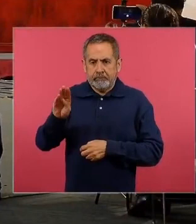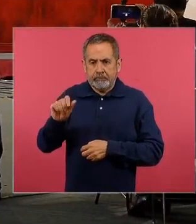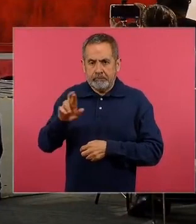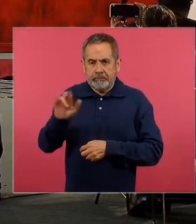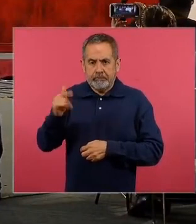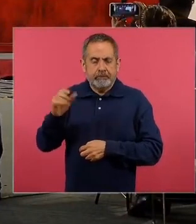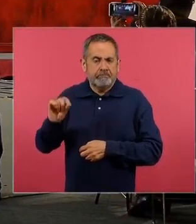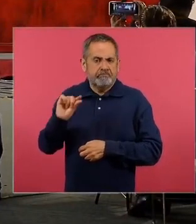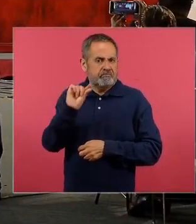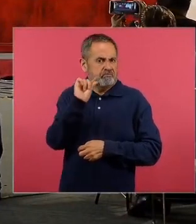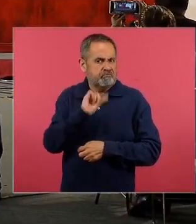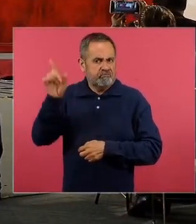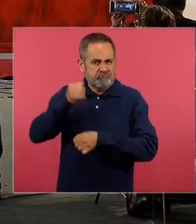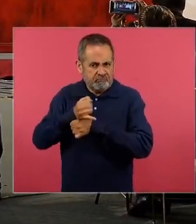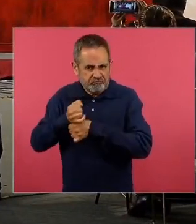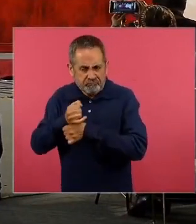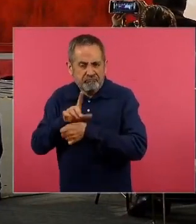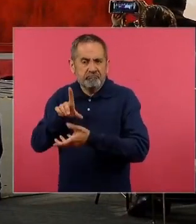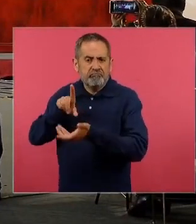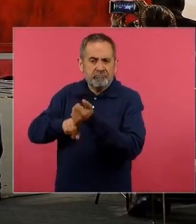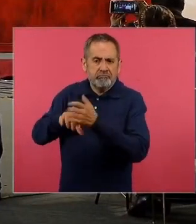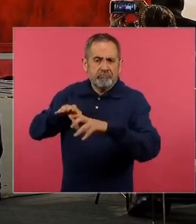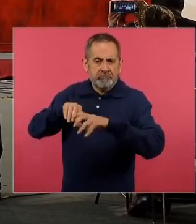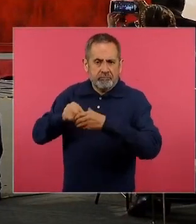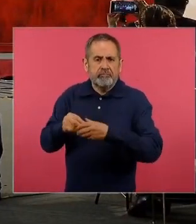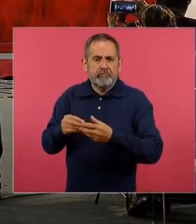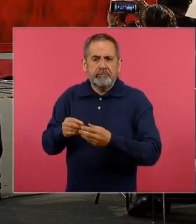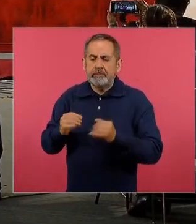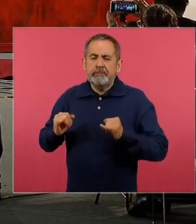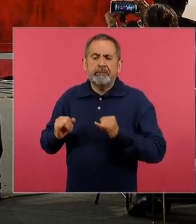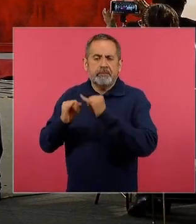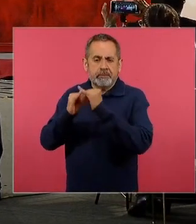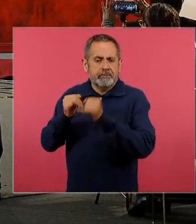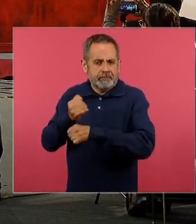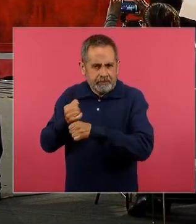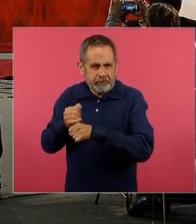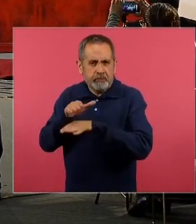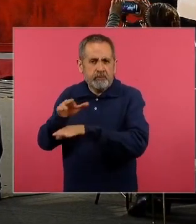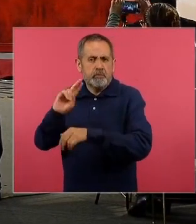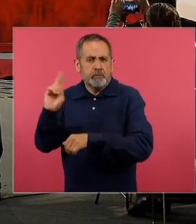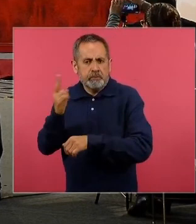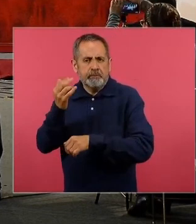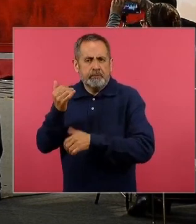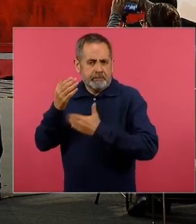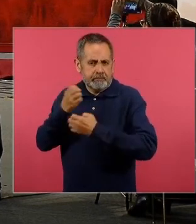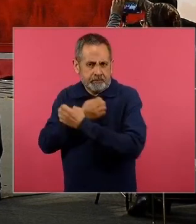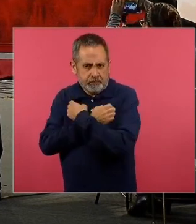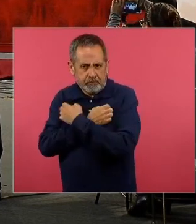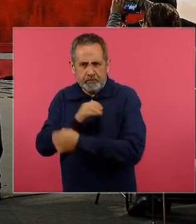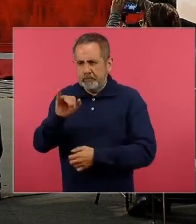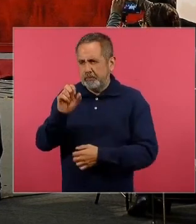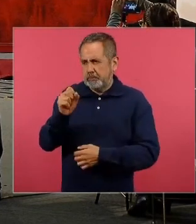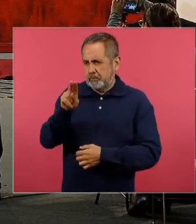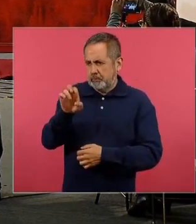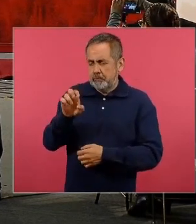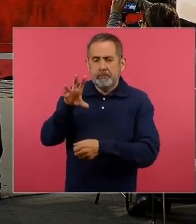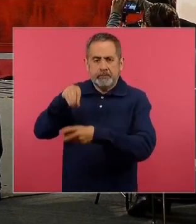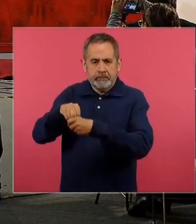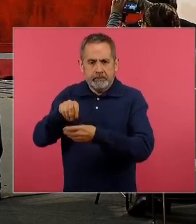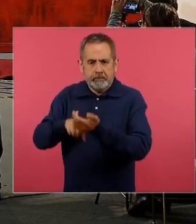investigador emérito del Instituto de Investigaciones sobre la Universidad y la Educación, ISUE, de la